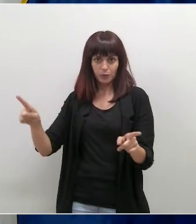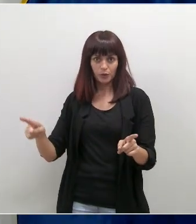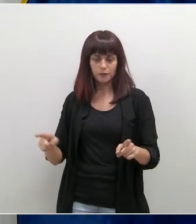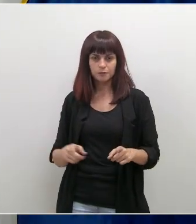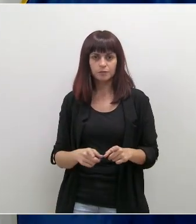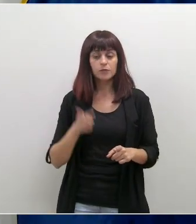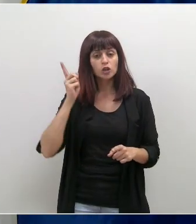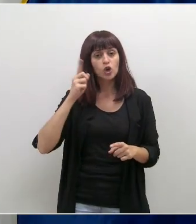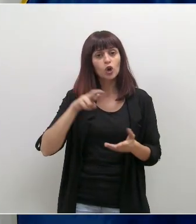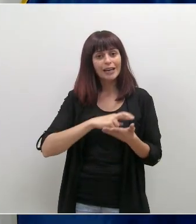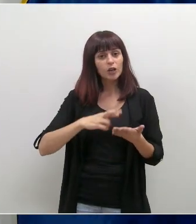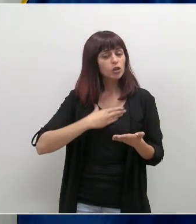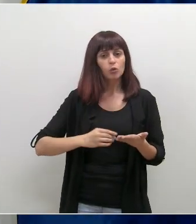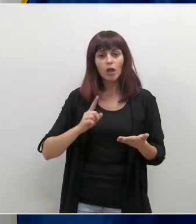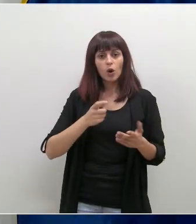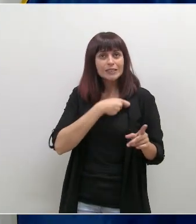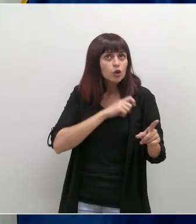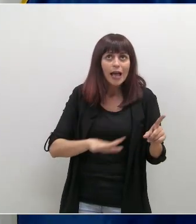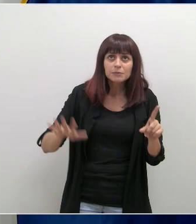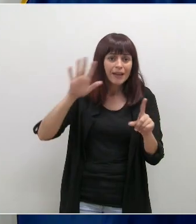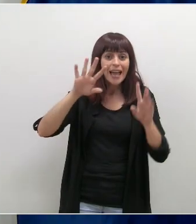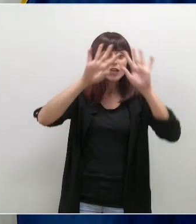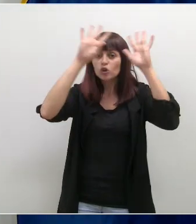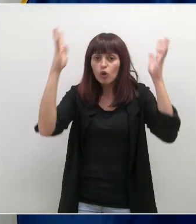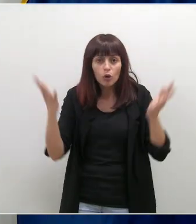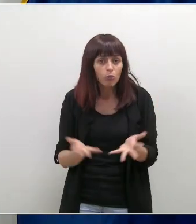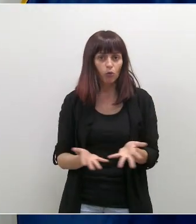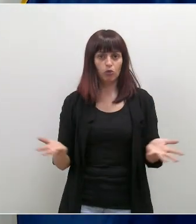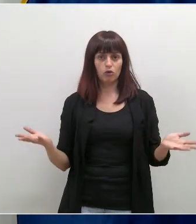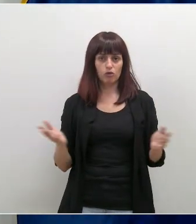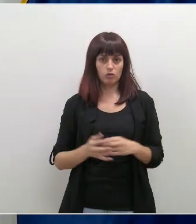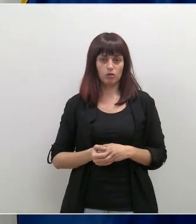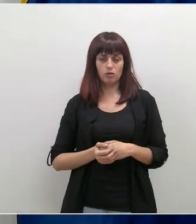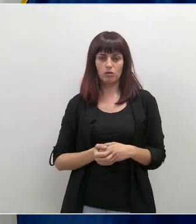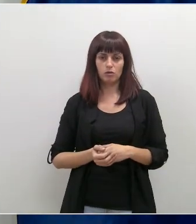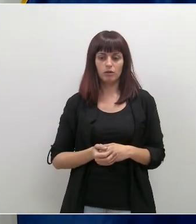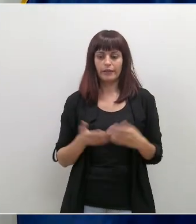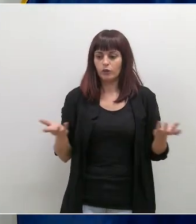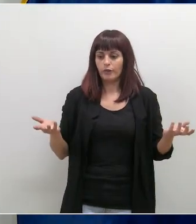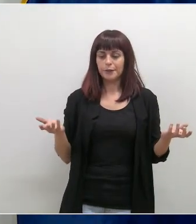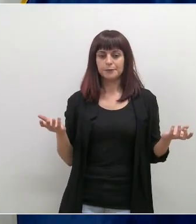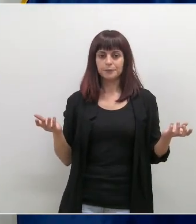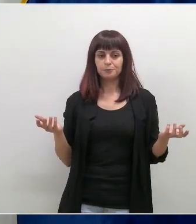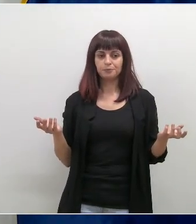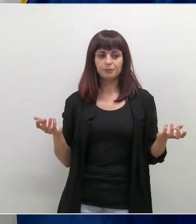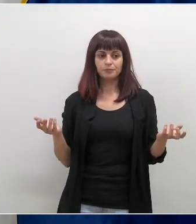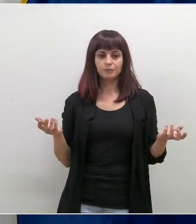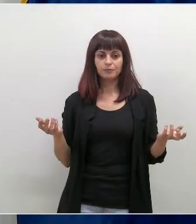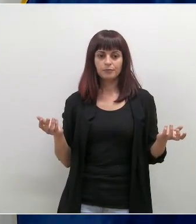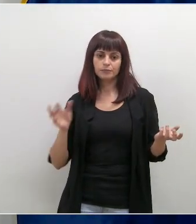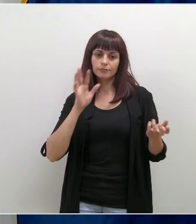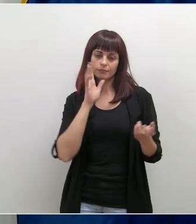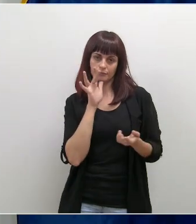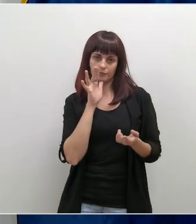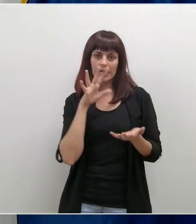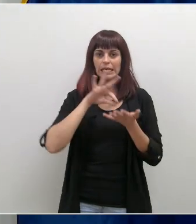solo aquí en la región de Murcia, sino en toda España y en todo el mundo. Por tanto, andar restableciendo